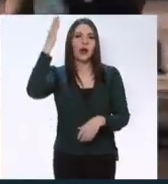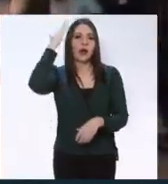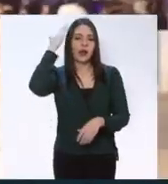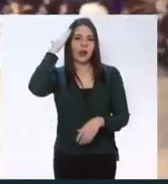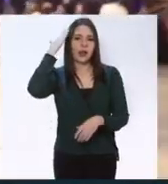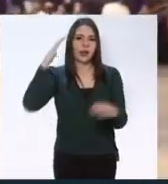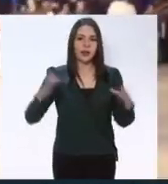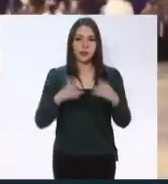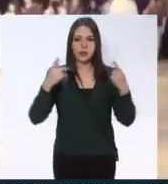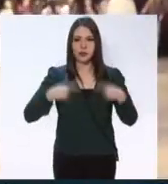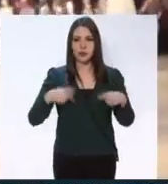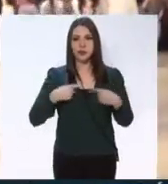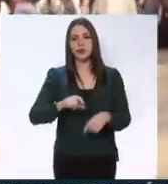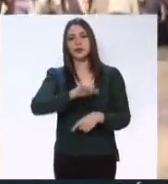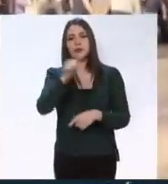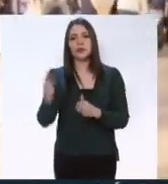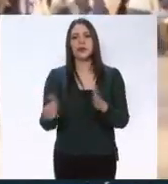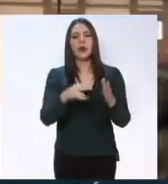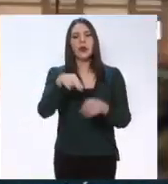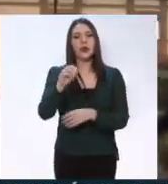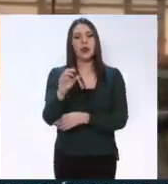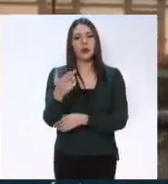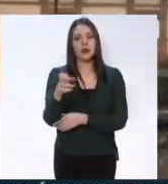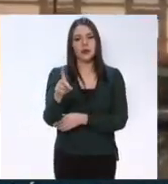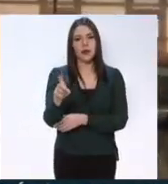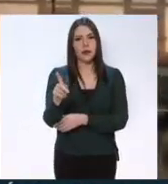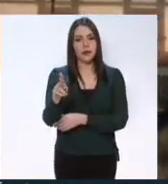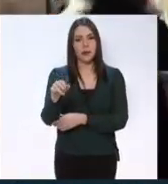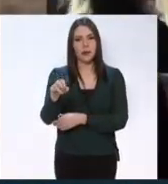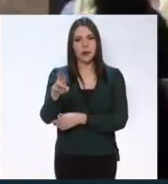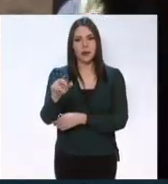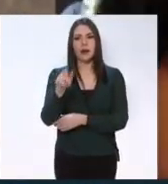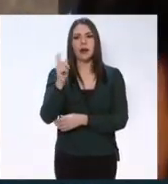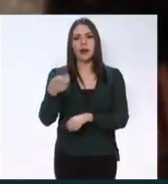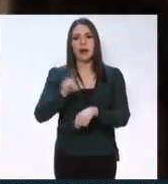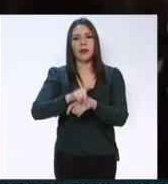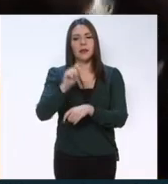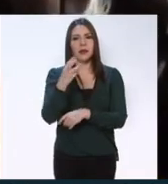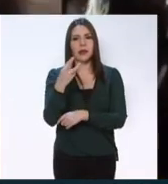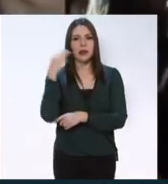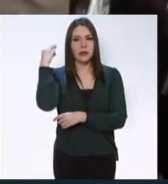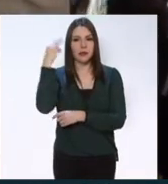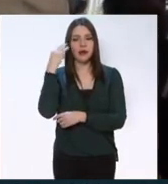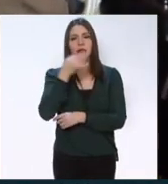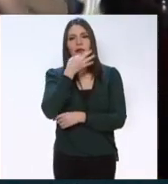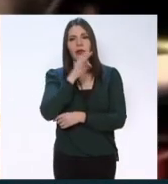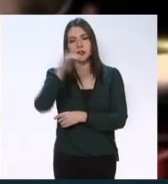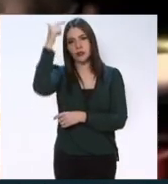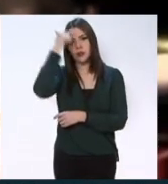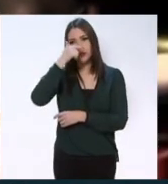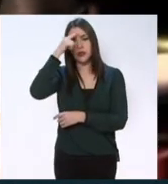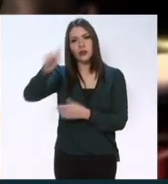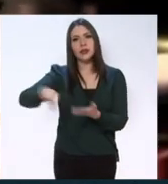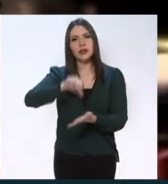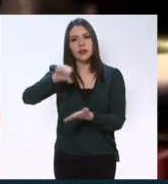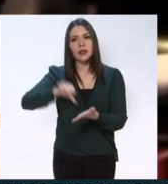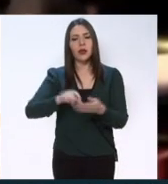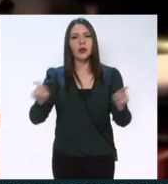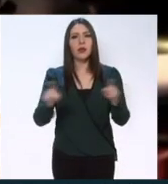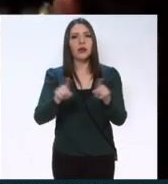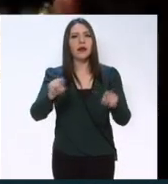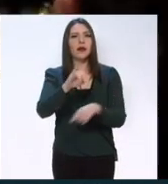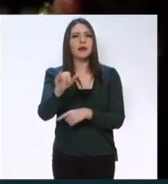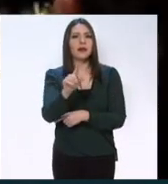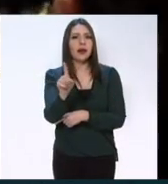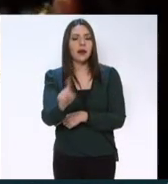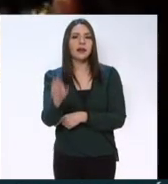de primavera será el 23 de marzo con una fiesta nocturna en el centro histórico de la capital, música de jazz y fusiones de